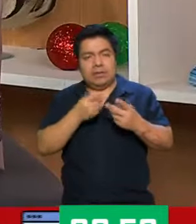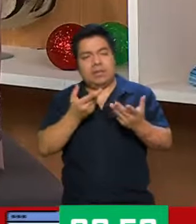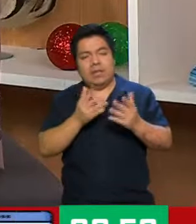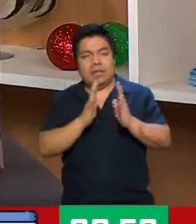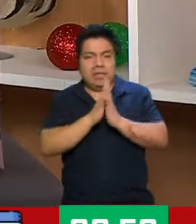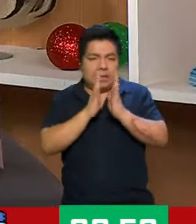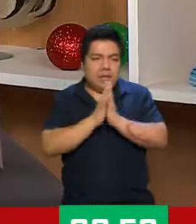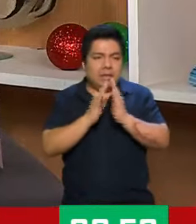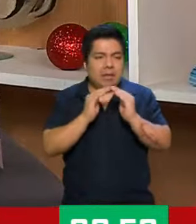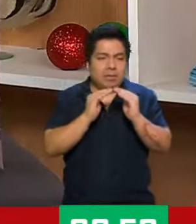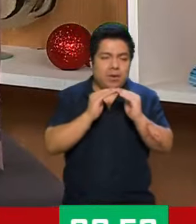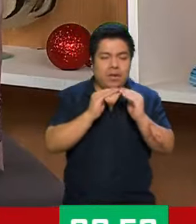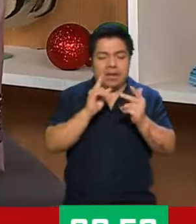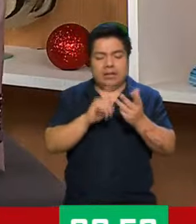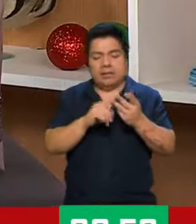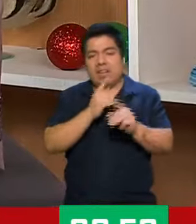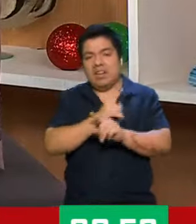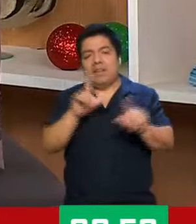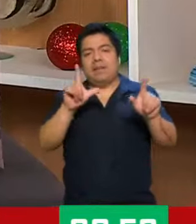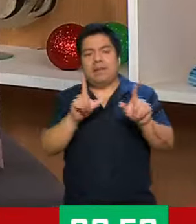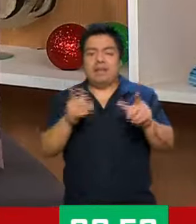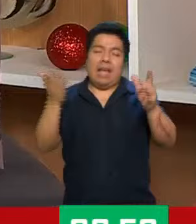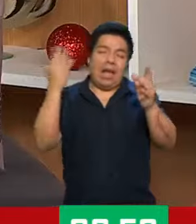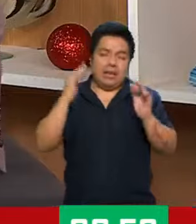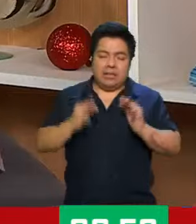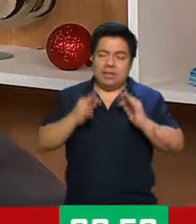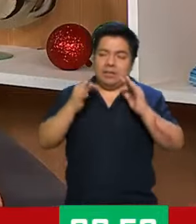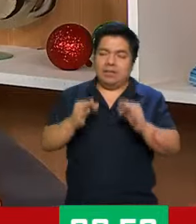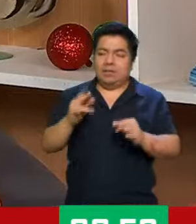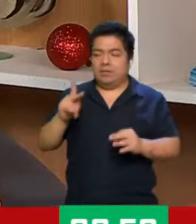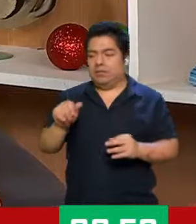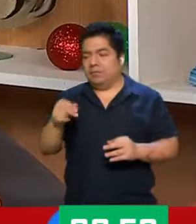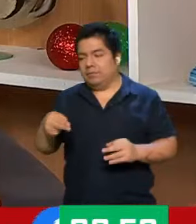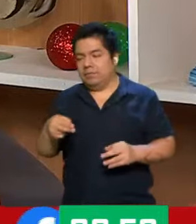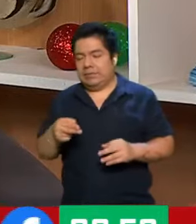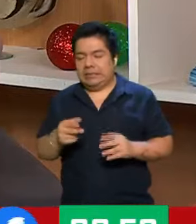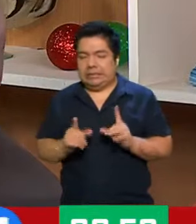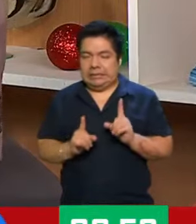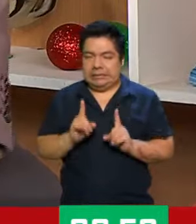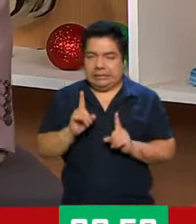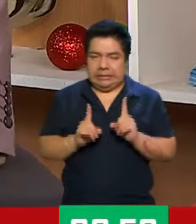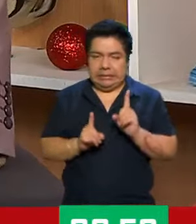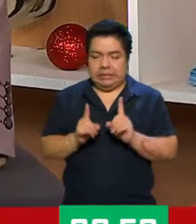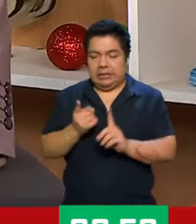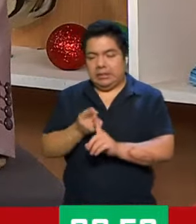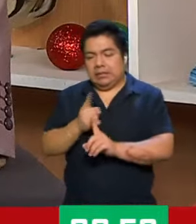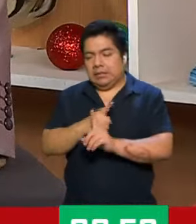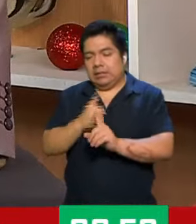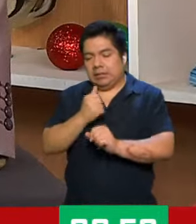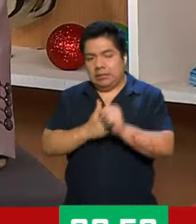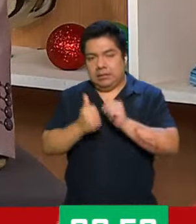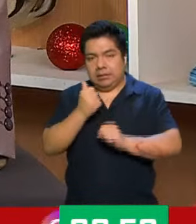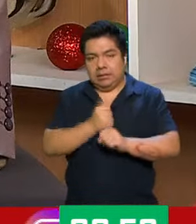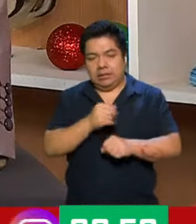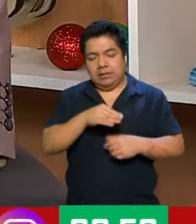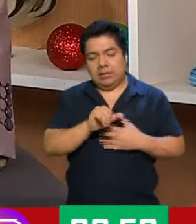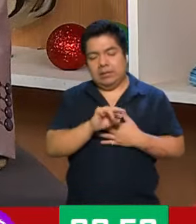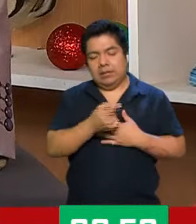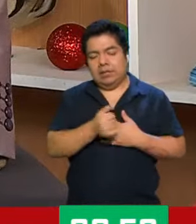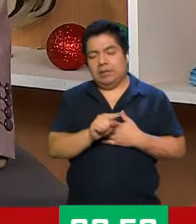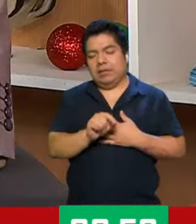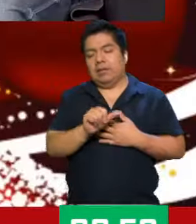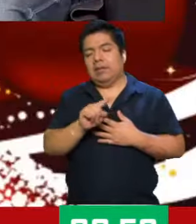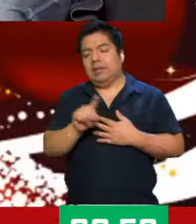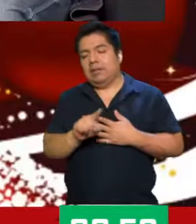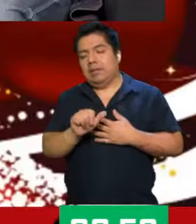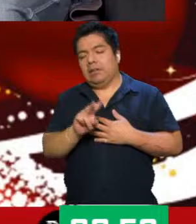los fundadores del PAN. Obviamente eso está tremendamente en duda. Hace menos de un año la misma Margarita Zavala había dicho que ese